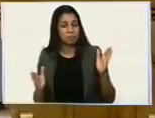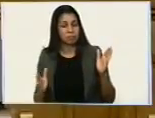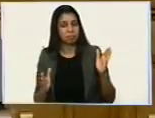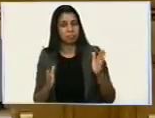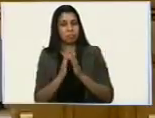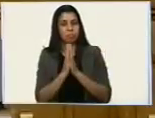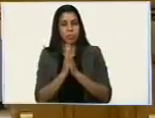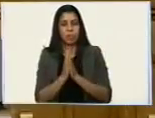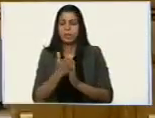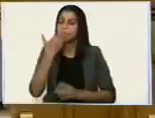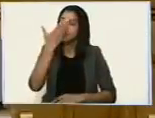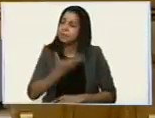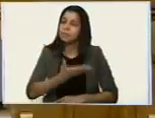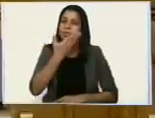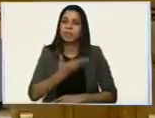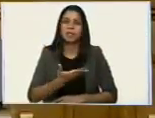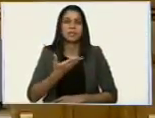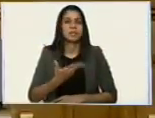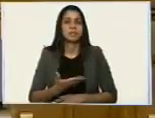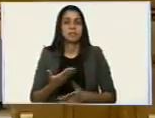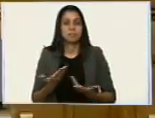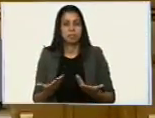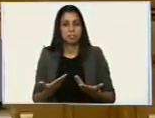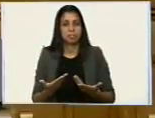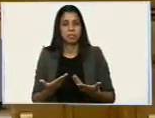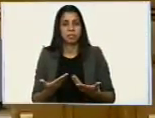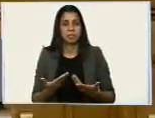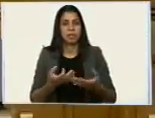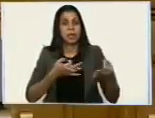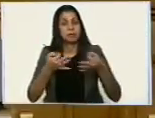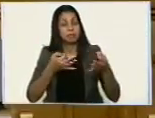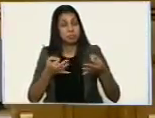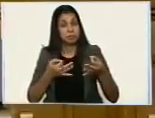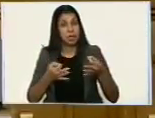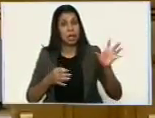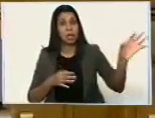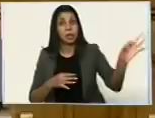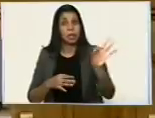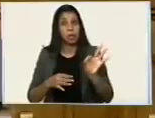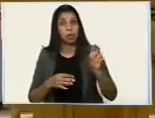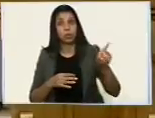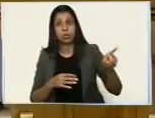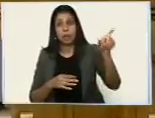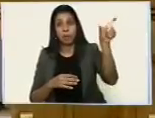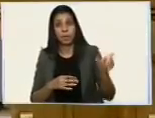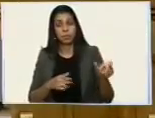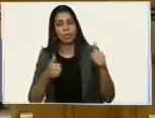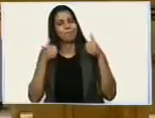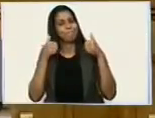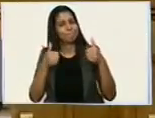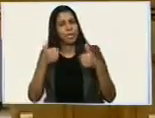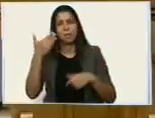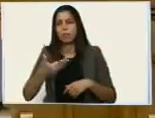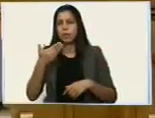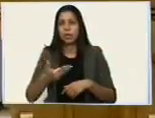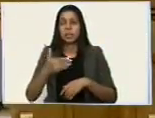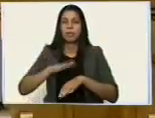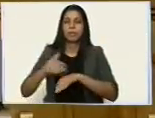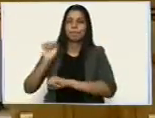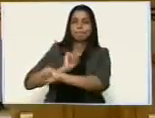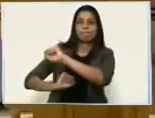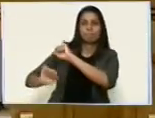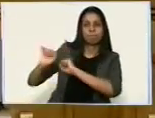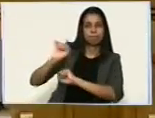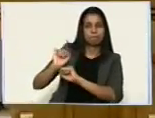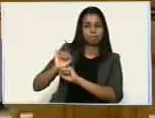una importancia vital destacar que esta designación es crucial para retomar la ofensiva económica y